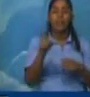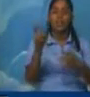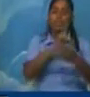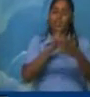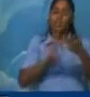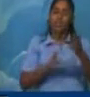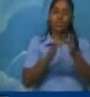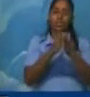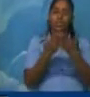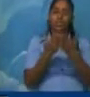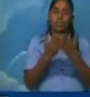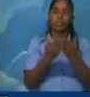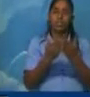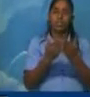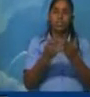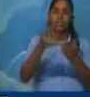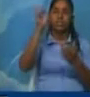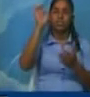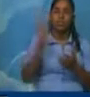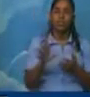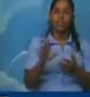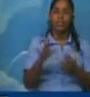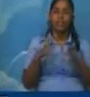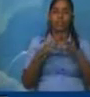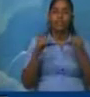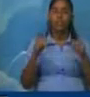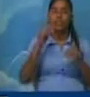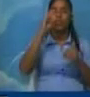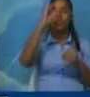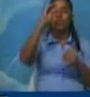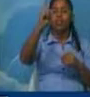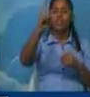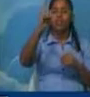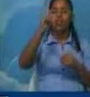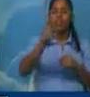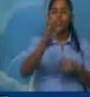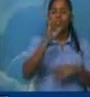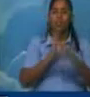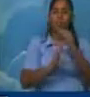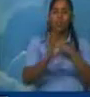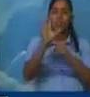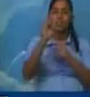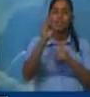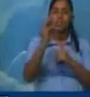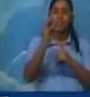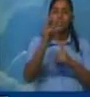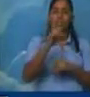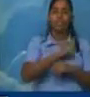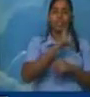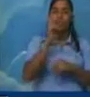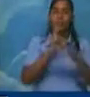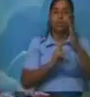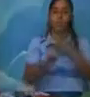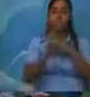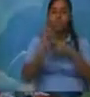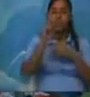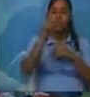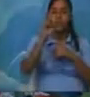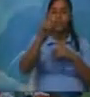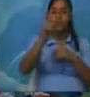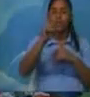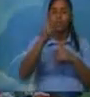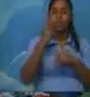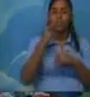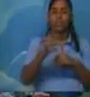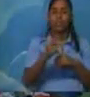lectura dejamos nuestro hermano pastor maer van Deuteronomio capítulo 7 desde el versículo 22